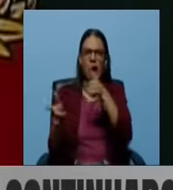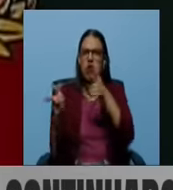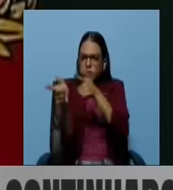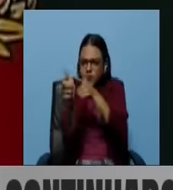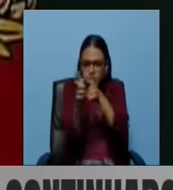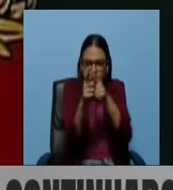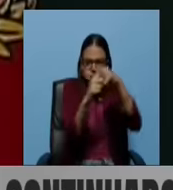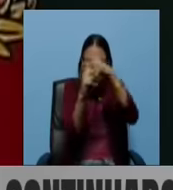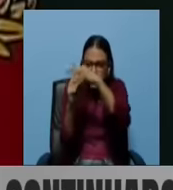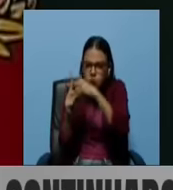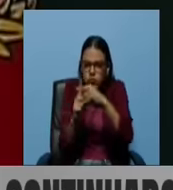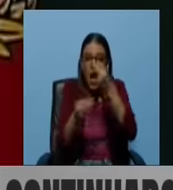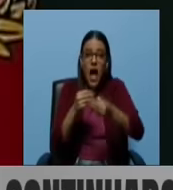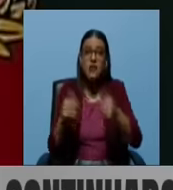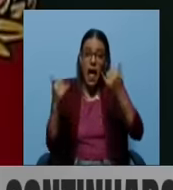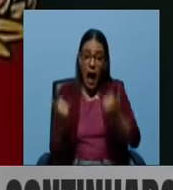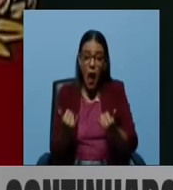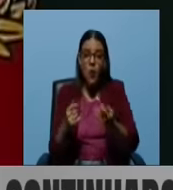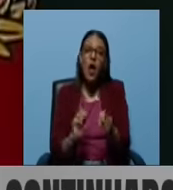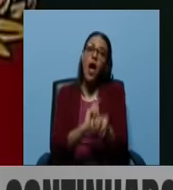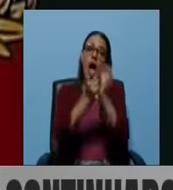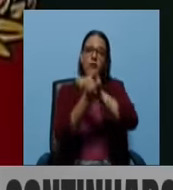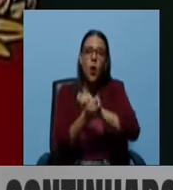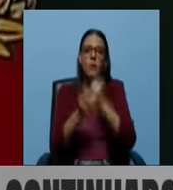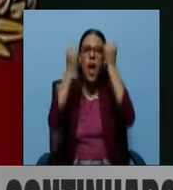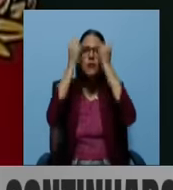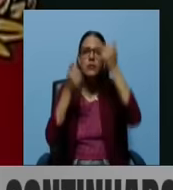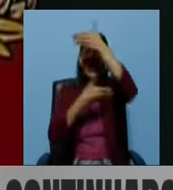francotiradores. Esta vez fue con sicarios,